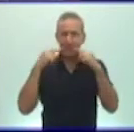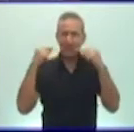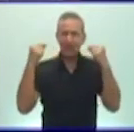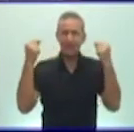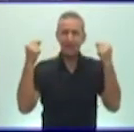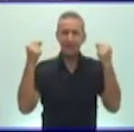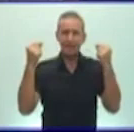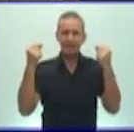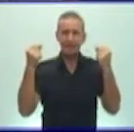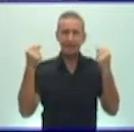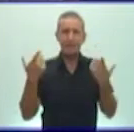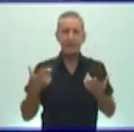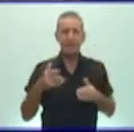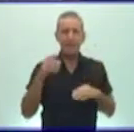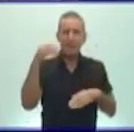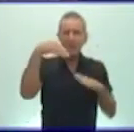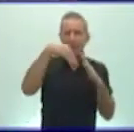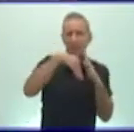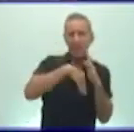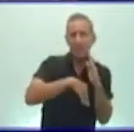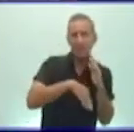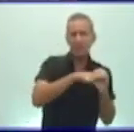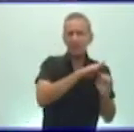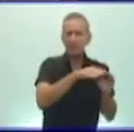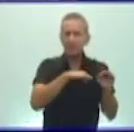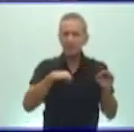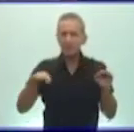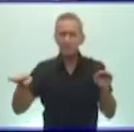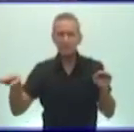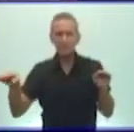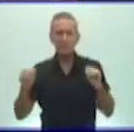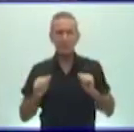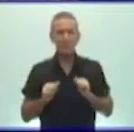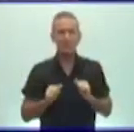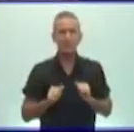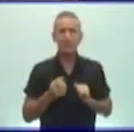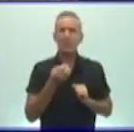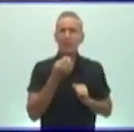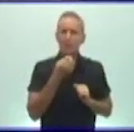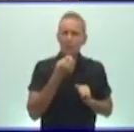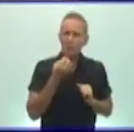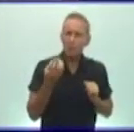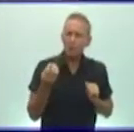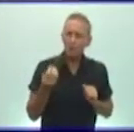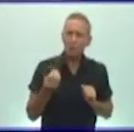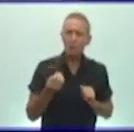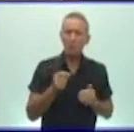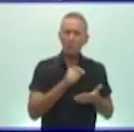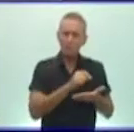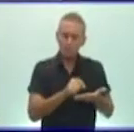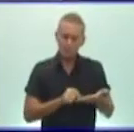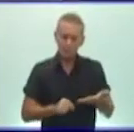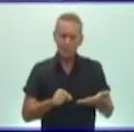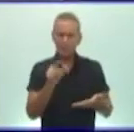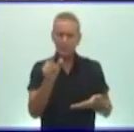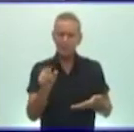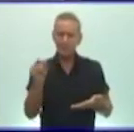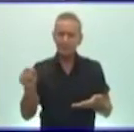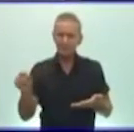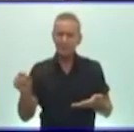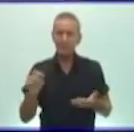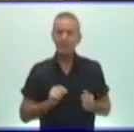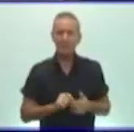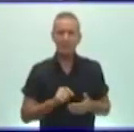Y es que el fondo marino ha sido motivo de inspiración para muchos escritores. Ejemplo de ello es